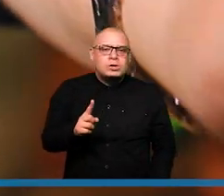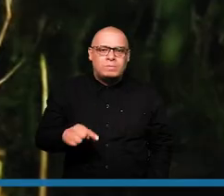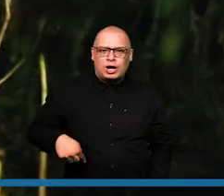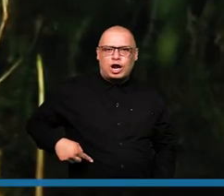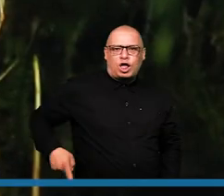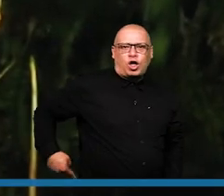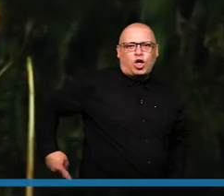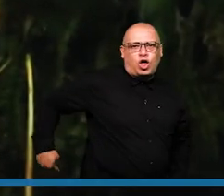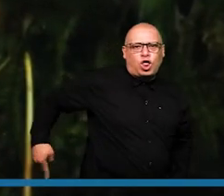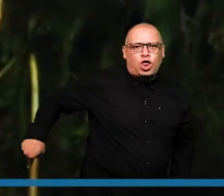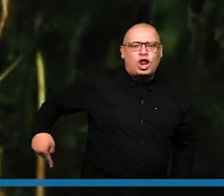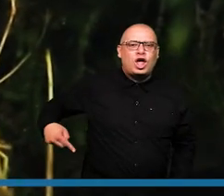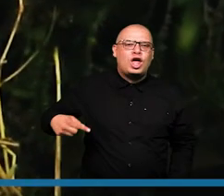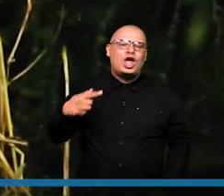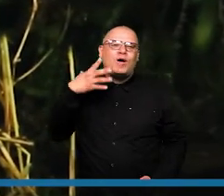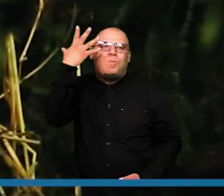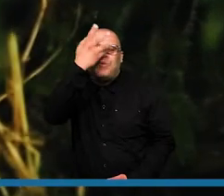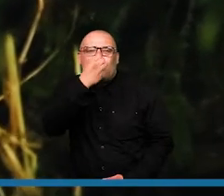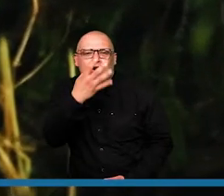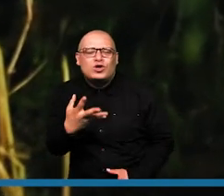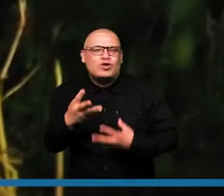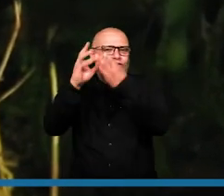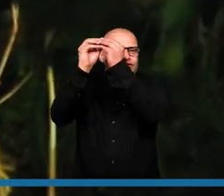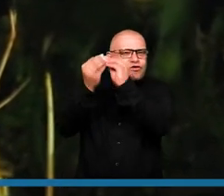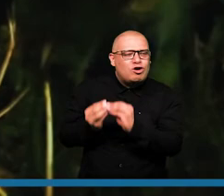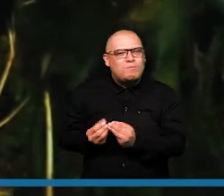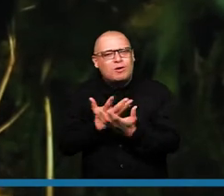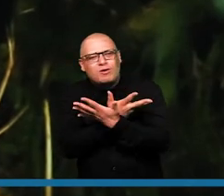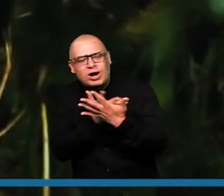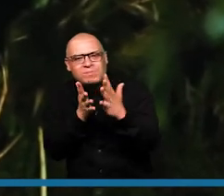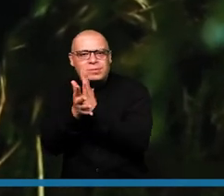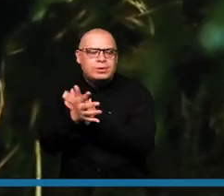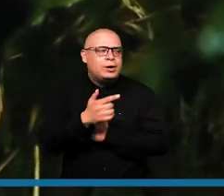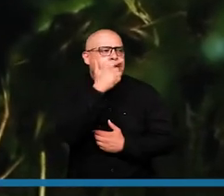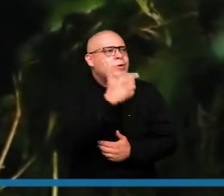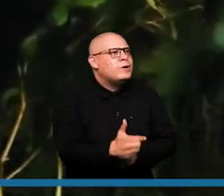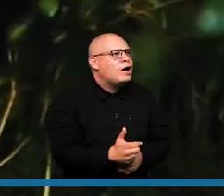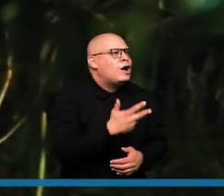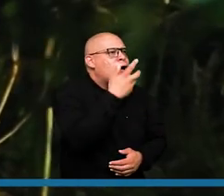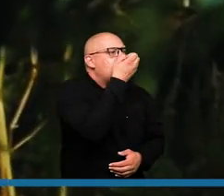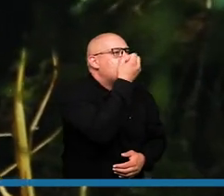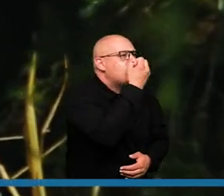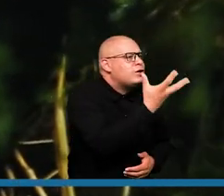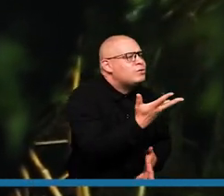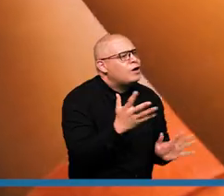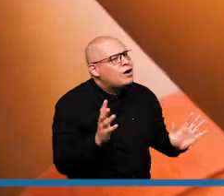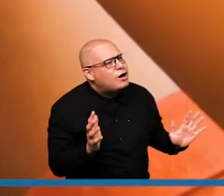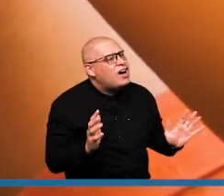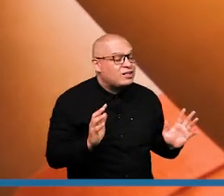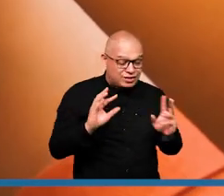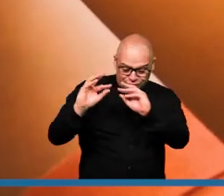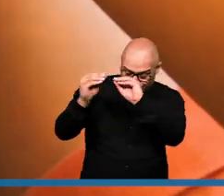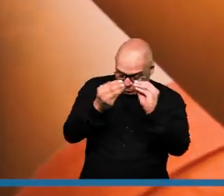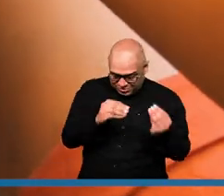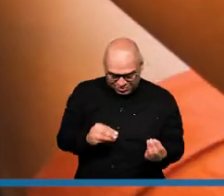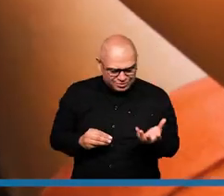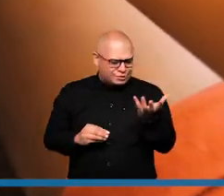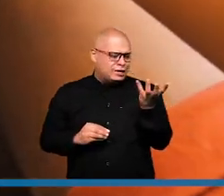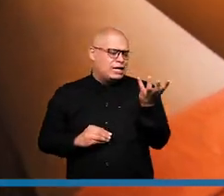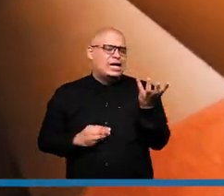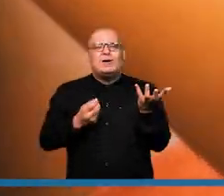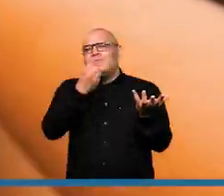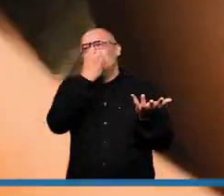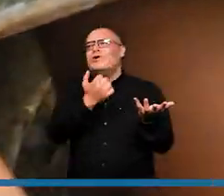cola, mira qué linda, y la cola tiene esta propiedad, esta es la cosa, entonces los niños empiezan, ay, qué linda, cuando ven el resultado de su figura, qué